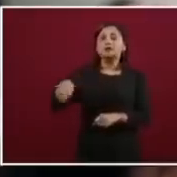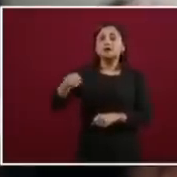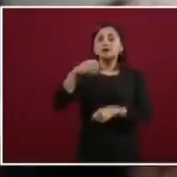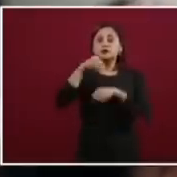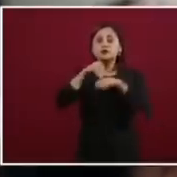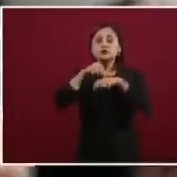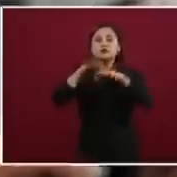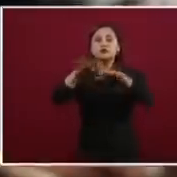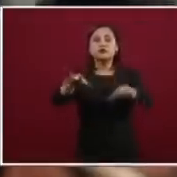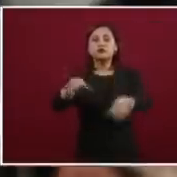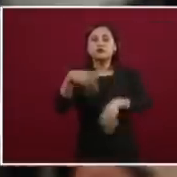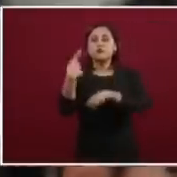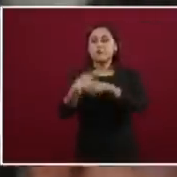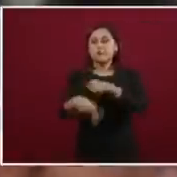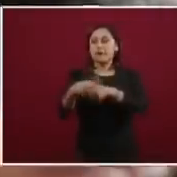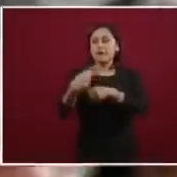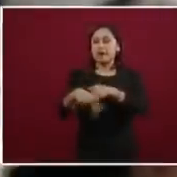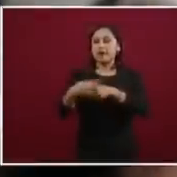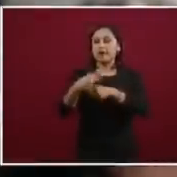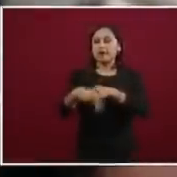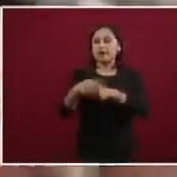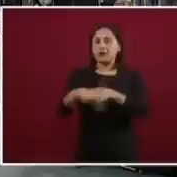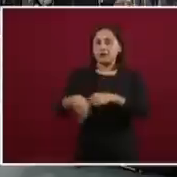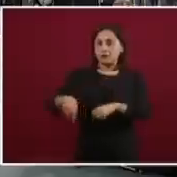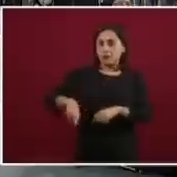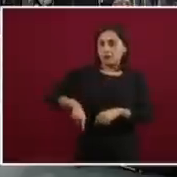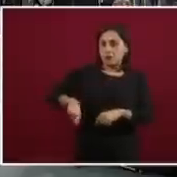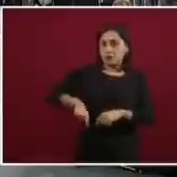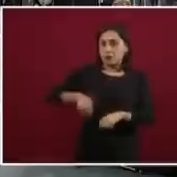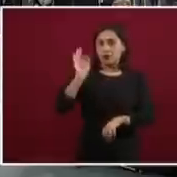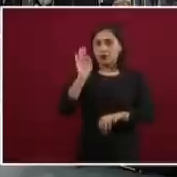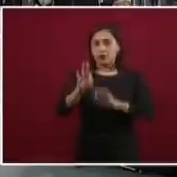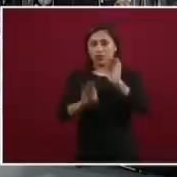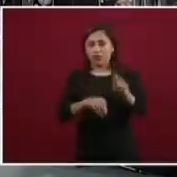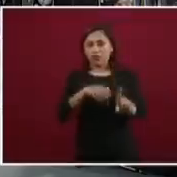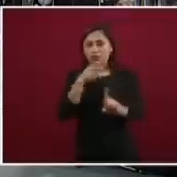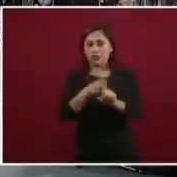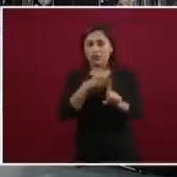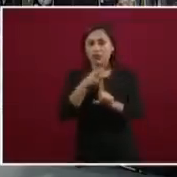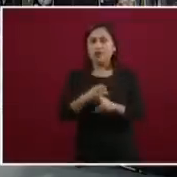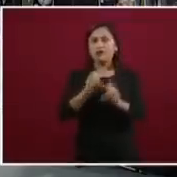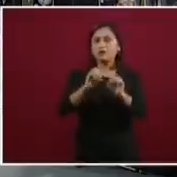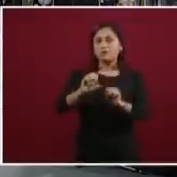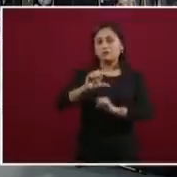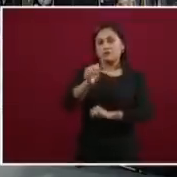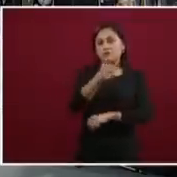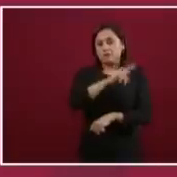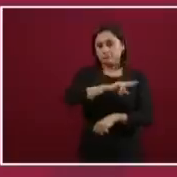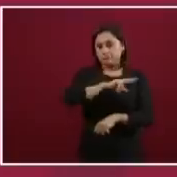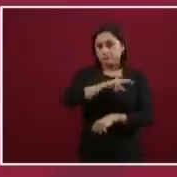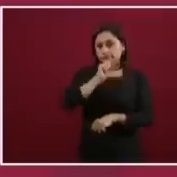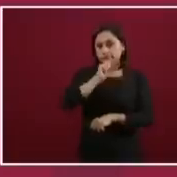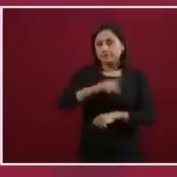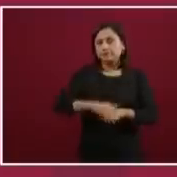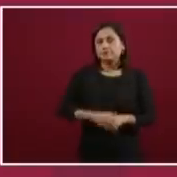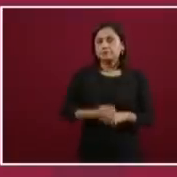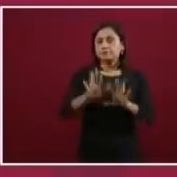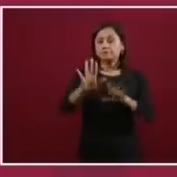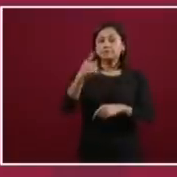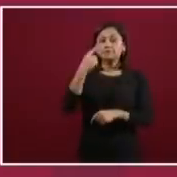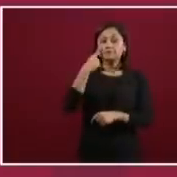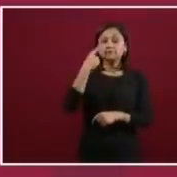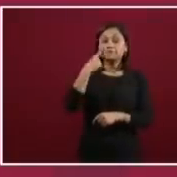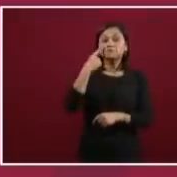tanto de instituciones públicas como privadas diego muy buena relación con los